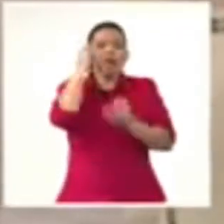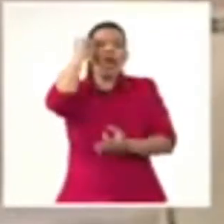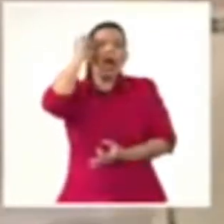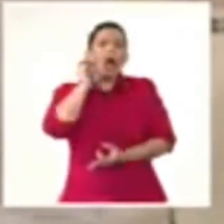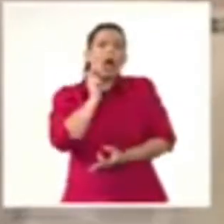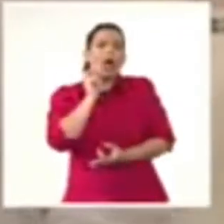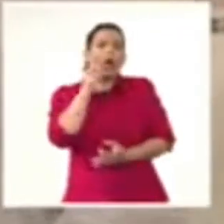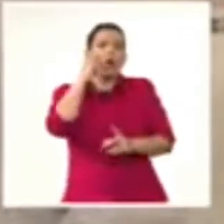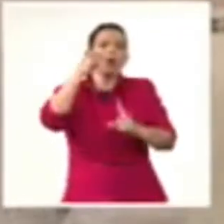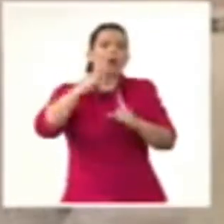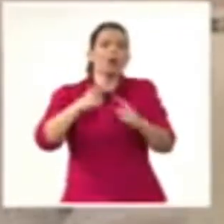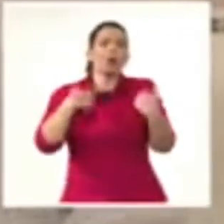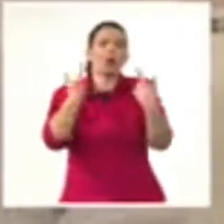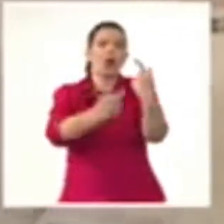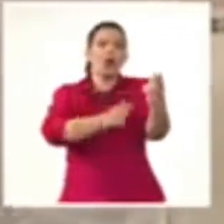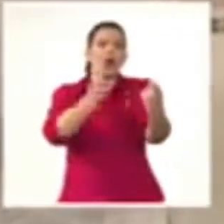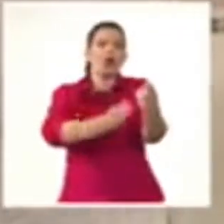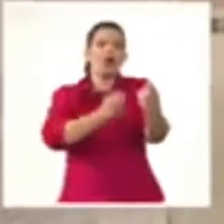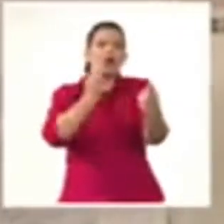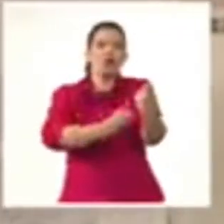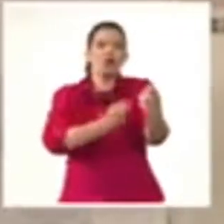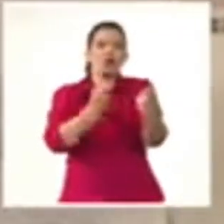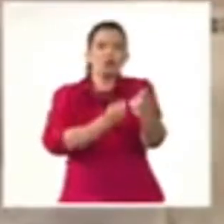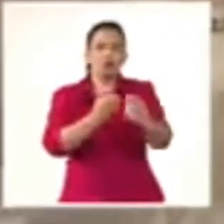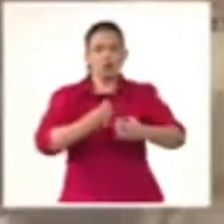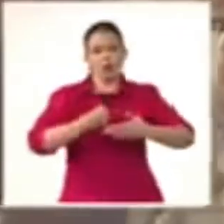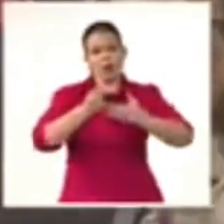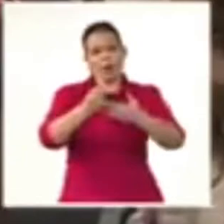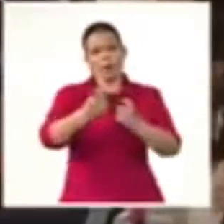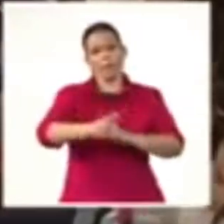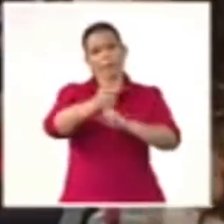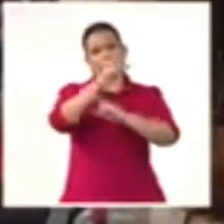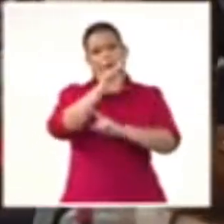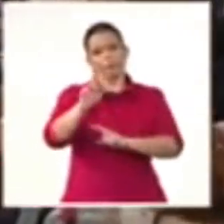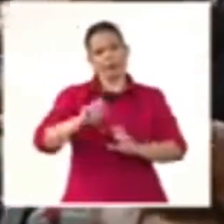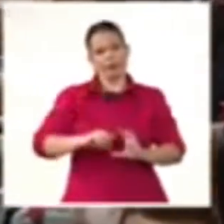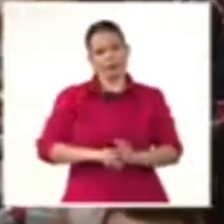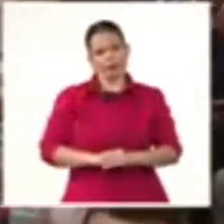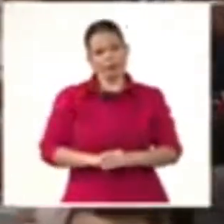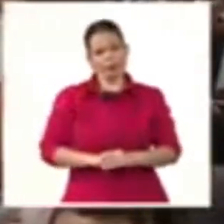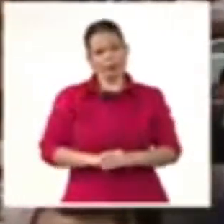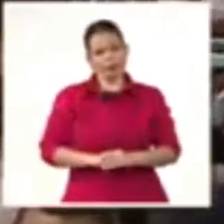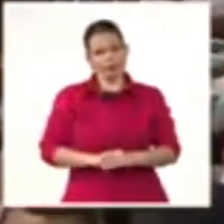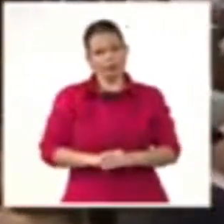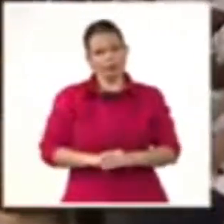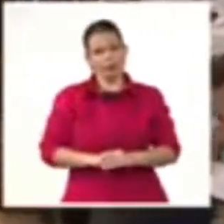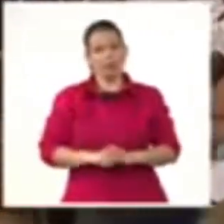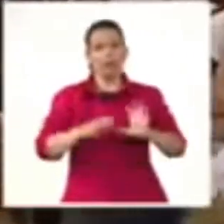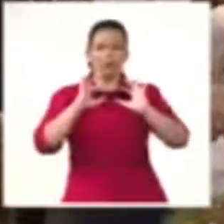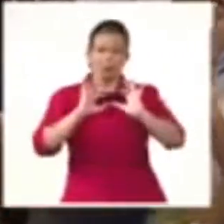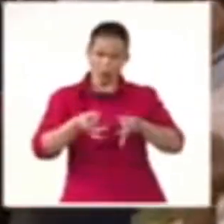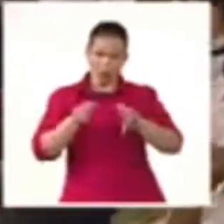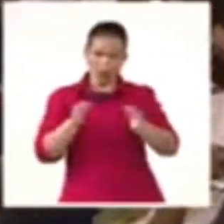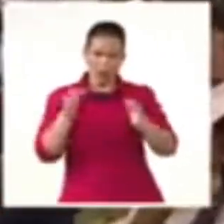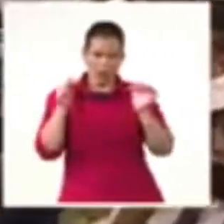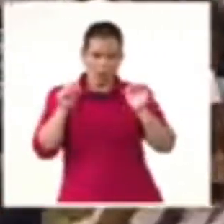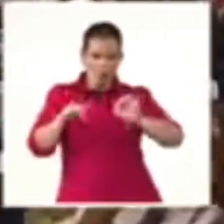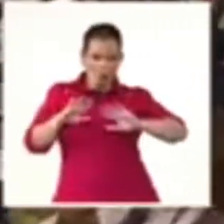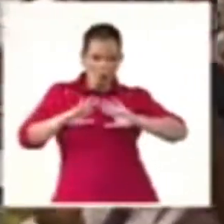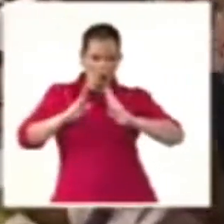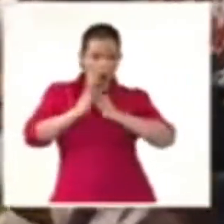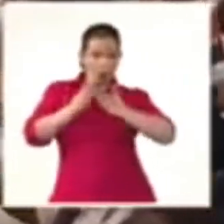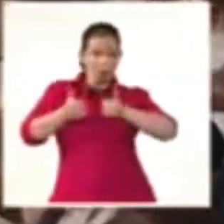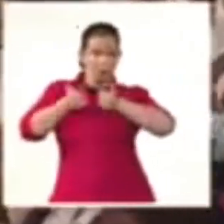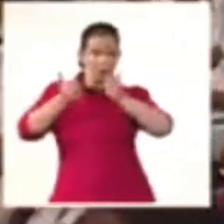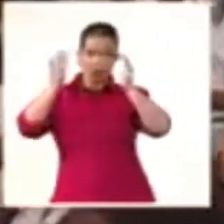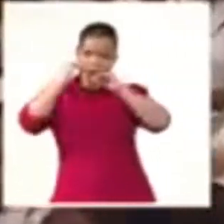para irse a un combate incierto. Los medios que nos adversan seguramente dirán mañana que